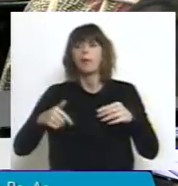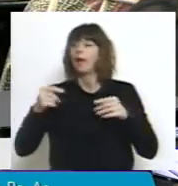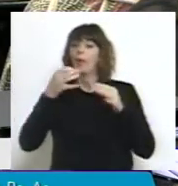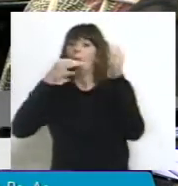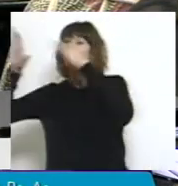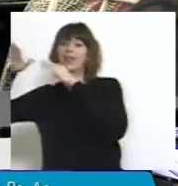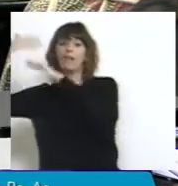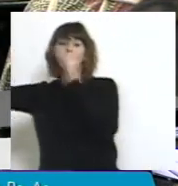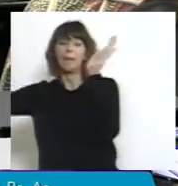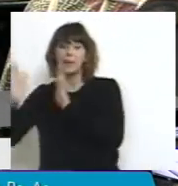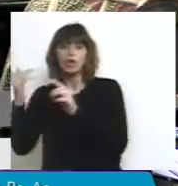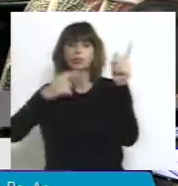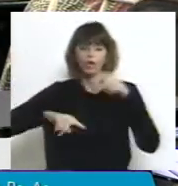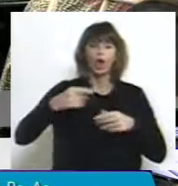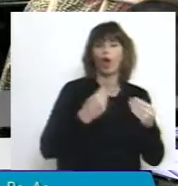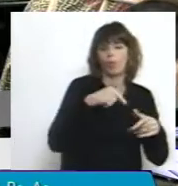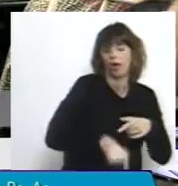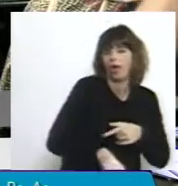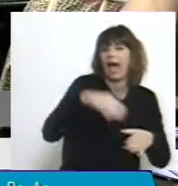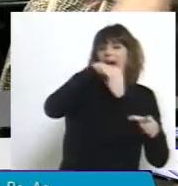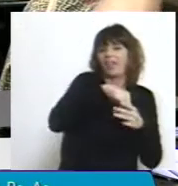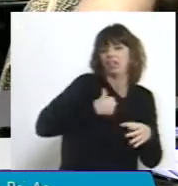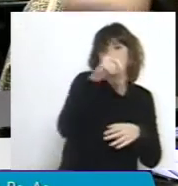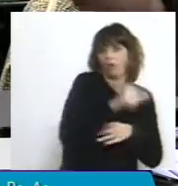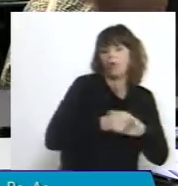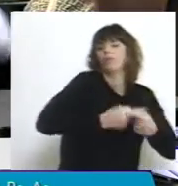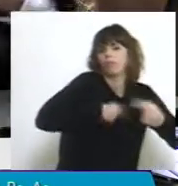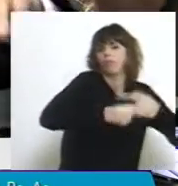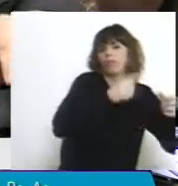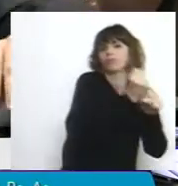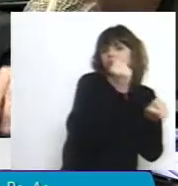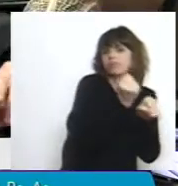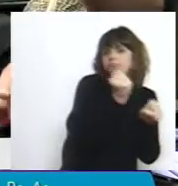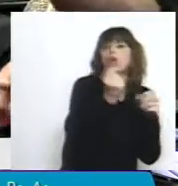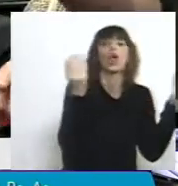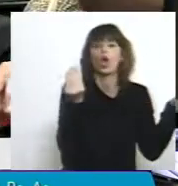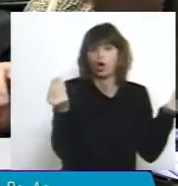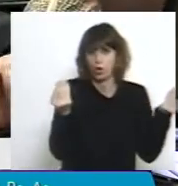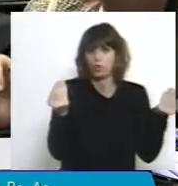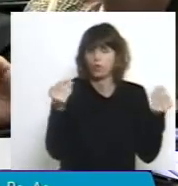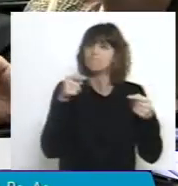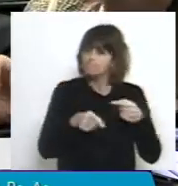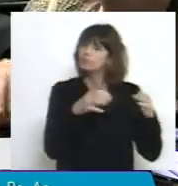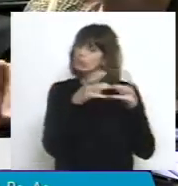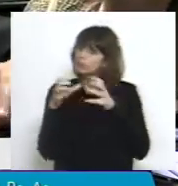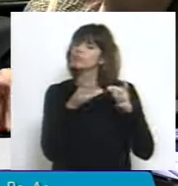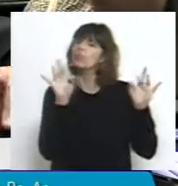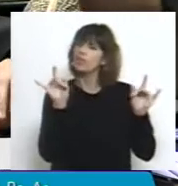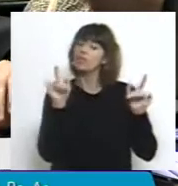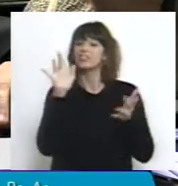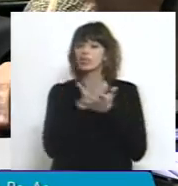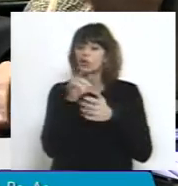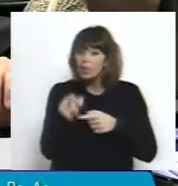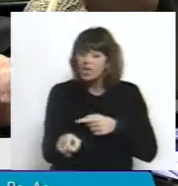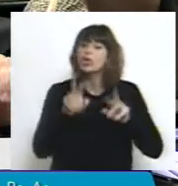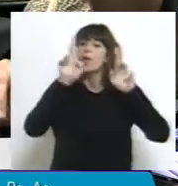sin producir una caída en el nivel de empleo. Y en ese sentido, Presidenta, podemos decir que la política fiscal